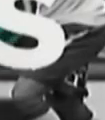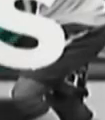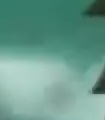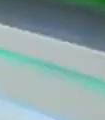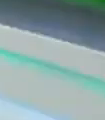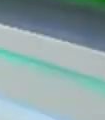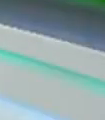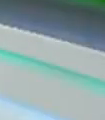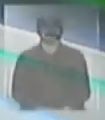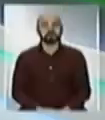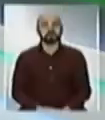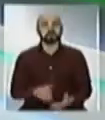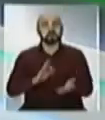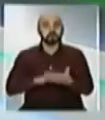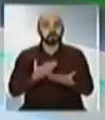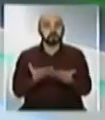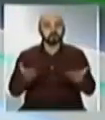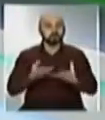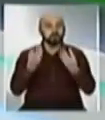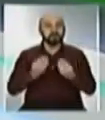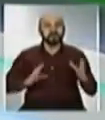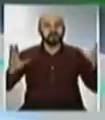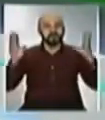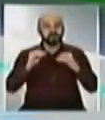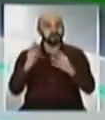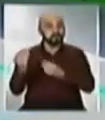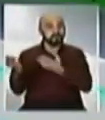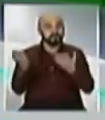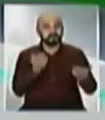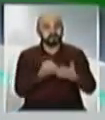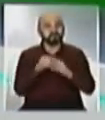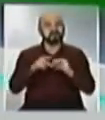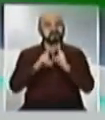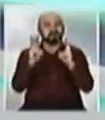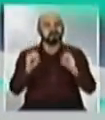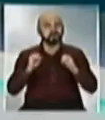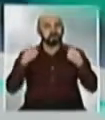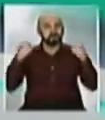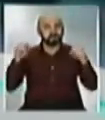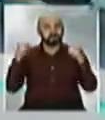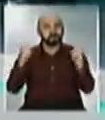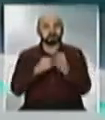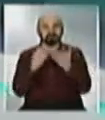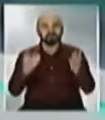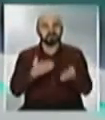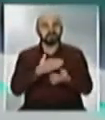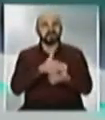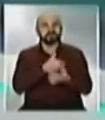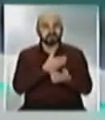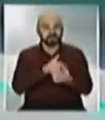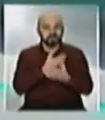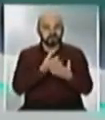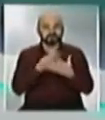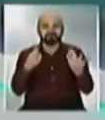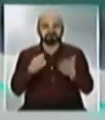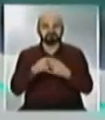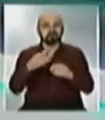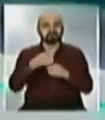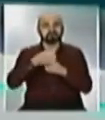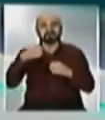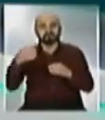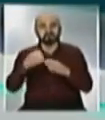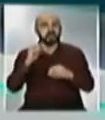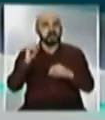deportes. ¿Cómo les va? Muy buenas noches, bienvenidos al bloque deportivo. Lamentable clasificación de Alexis Sánchez